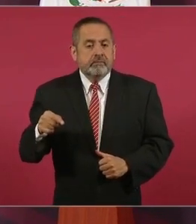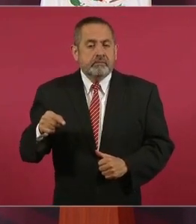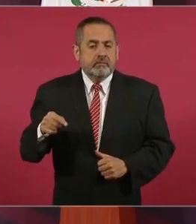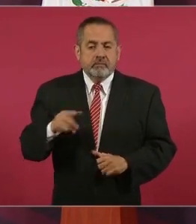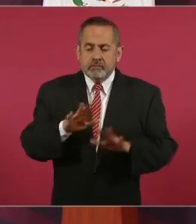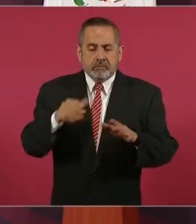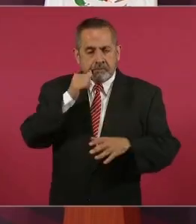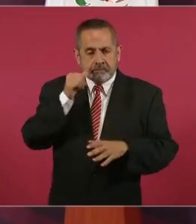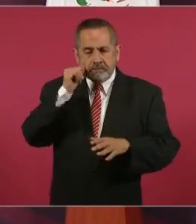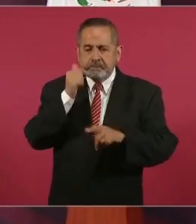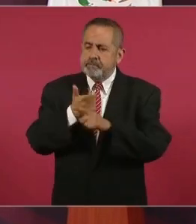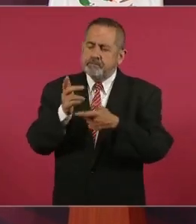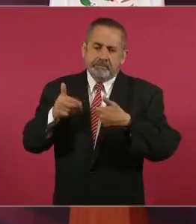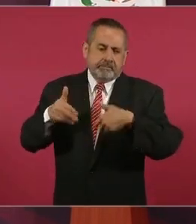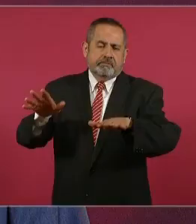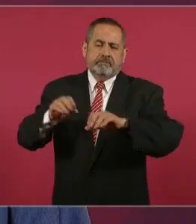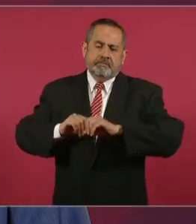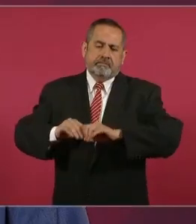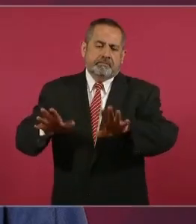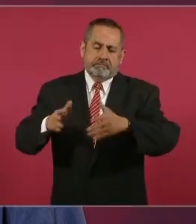ya ayer salió.